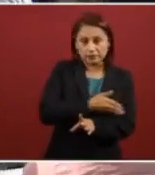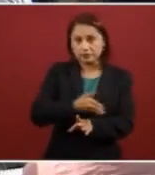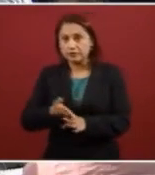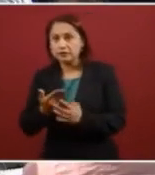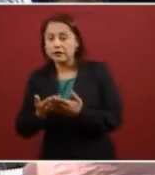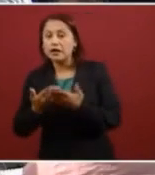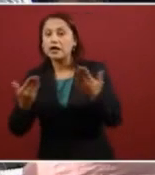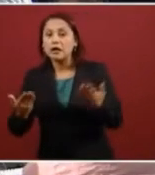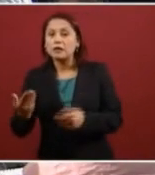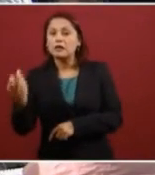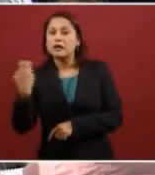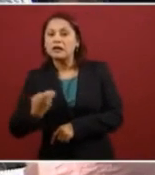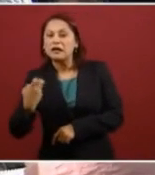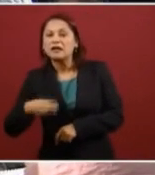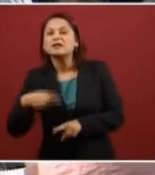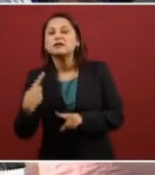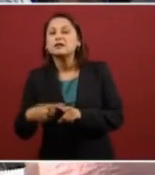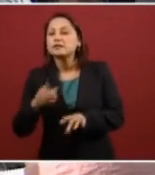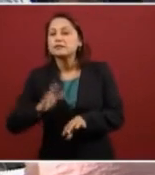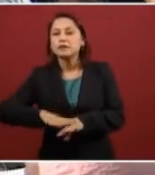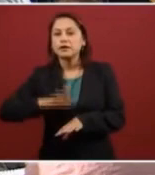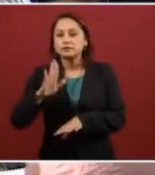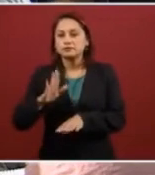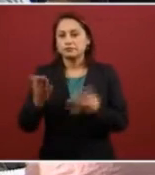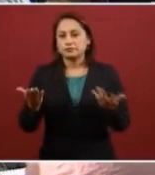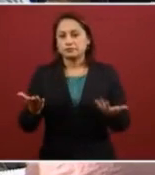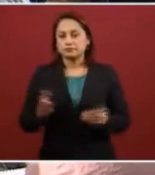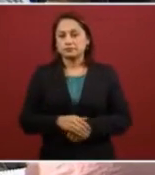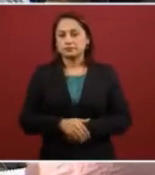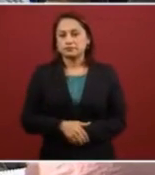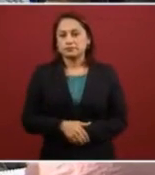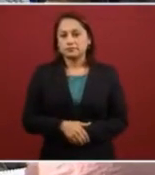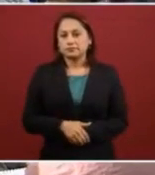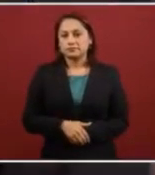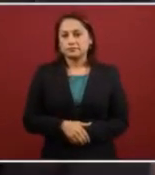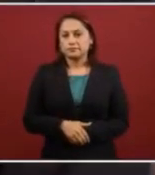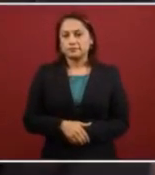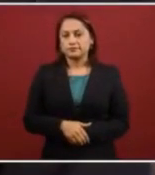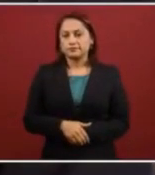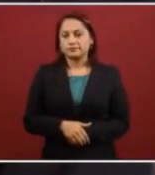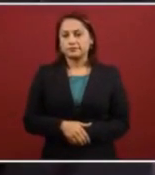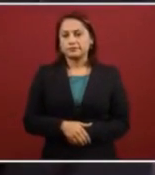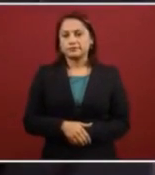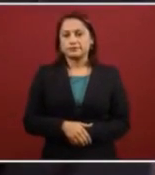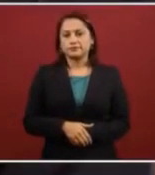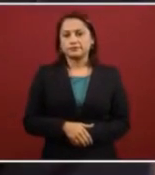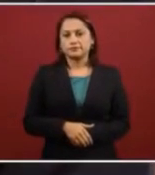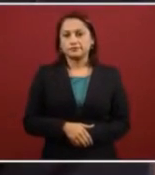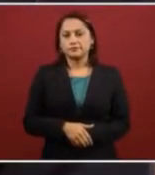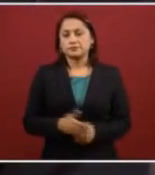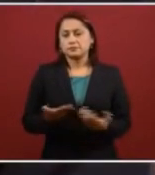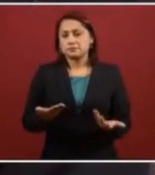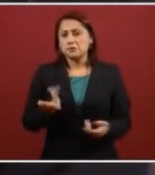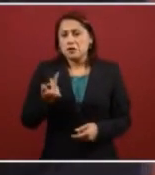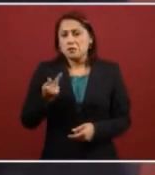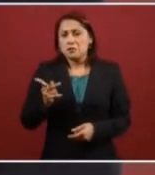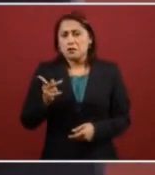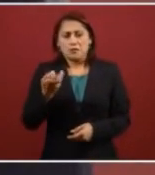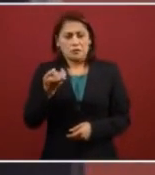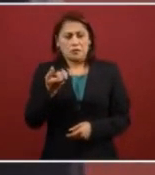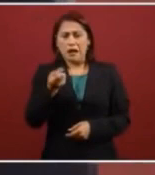La exposición. Pero esto es. But this is. Consustancial a la democracia.